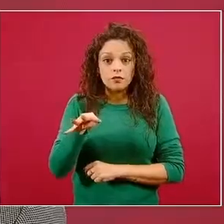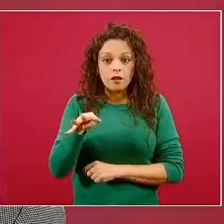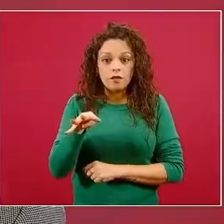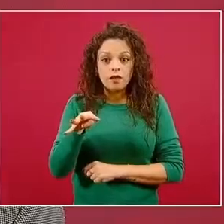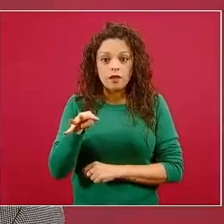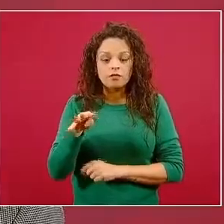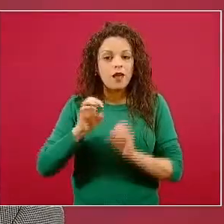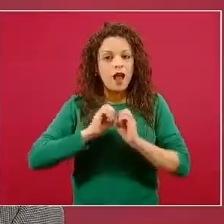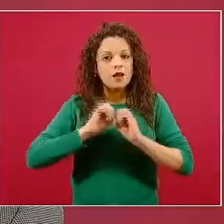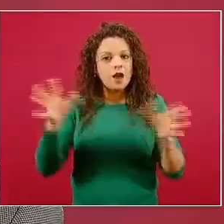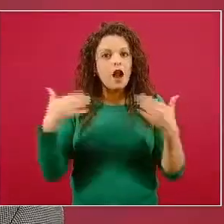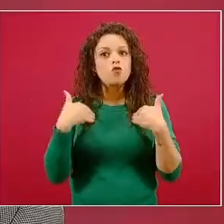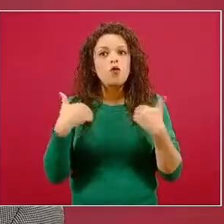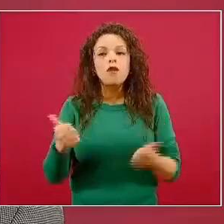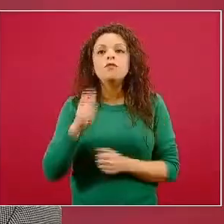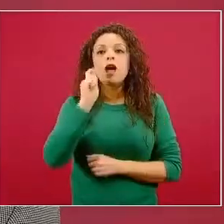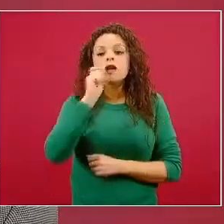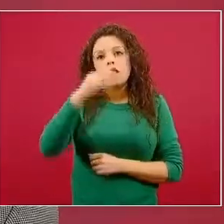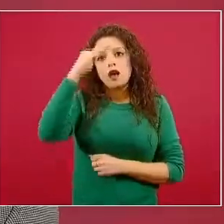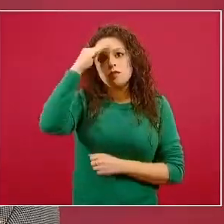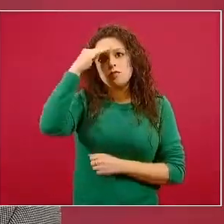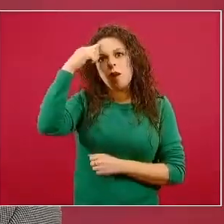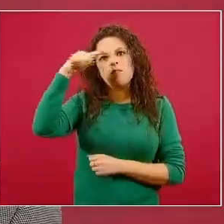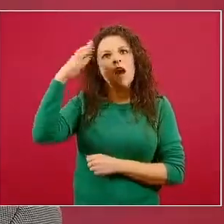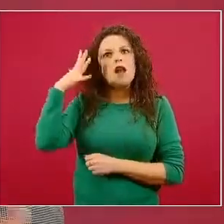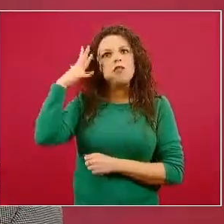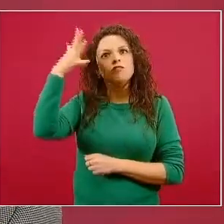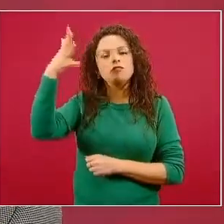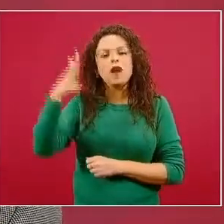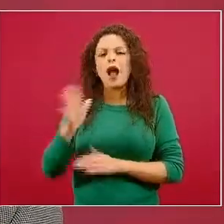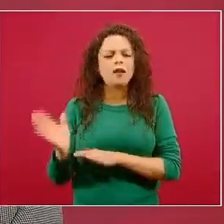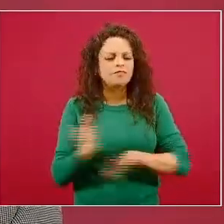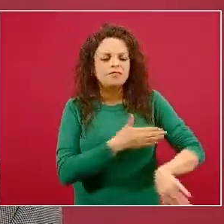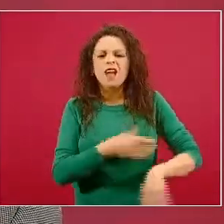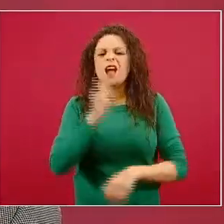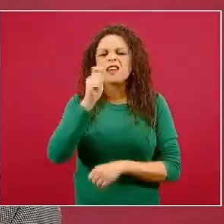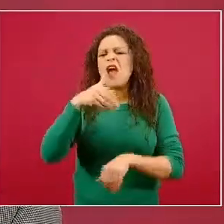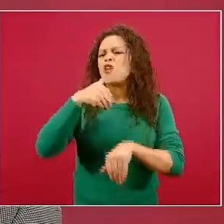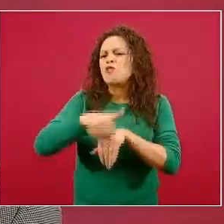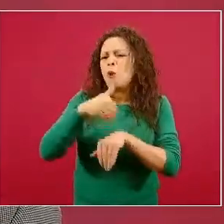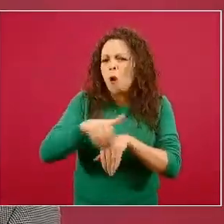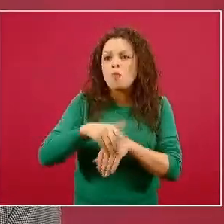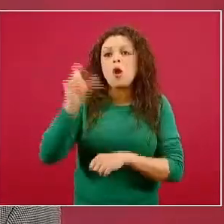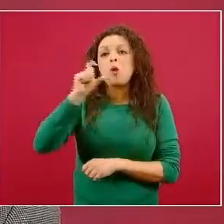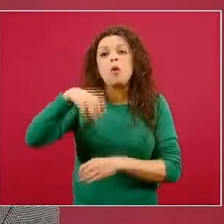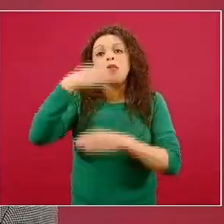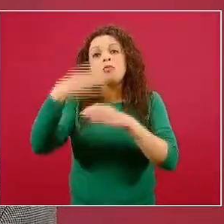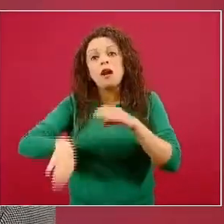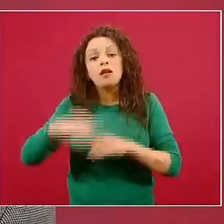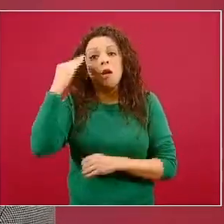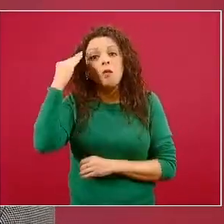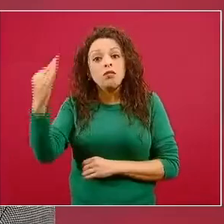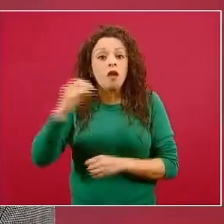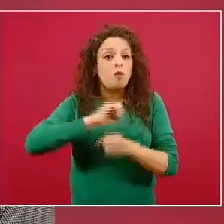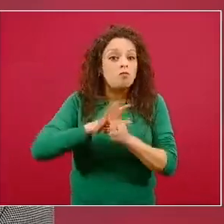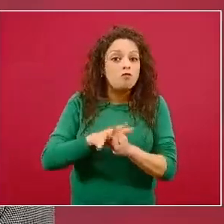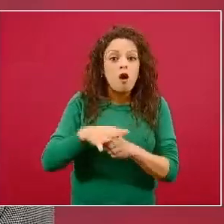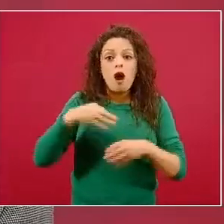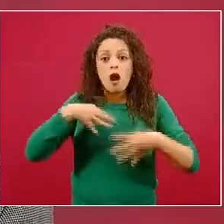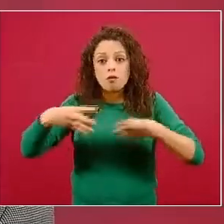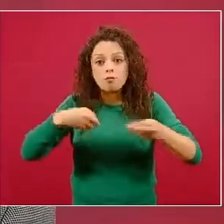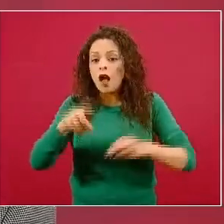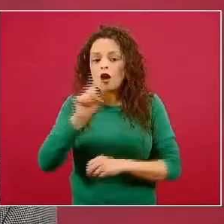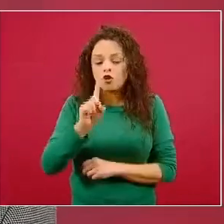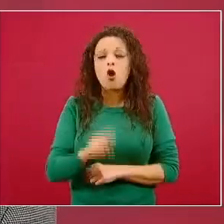escenarios claros de predicción, ya no tanto de los números o de cuándo va a acabar la epidemia, sino de cómo será la vida